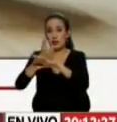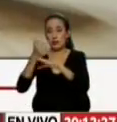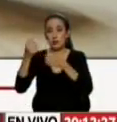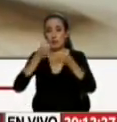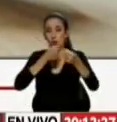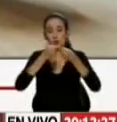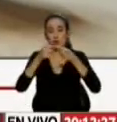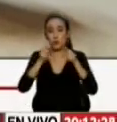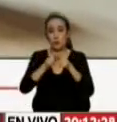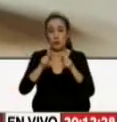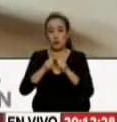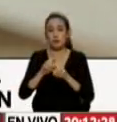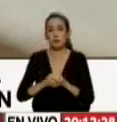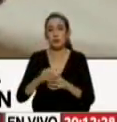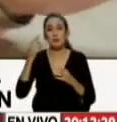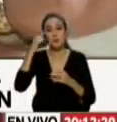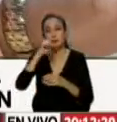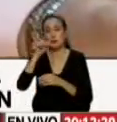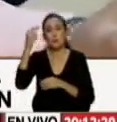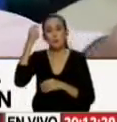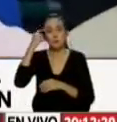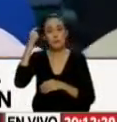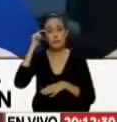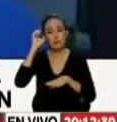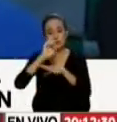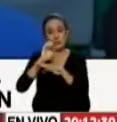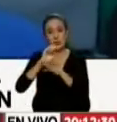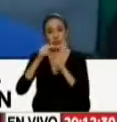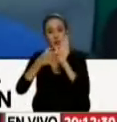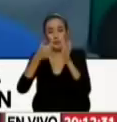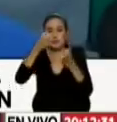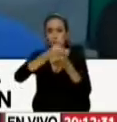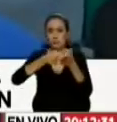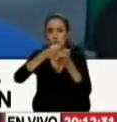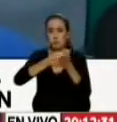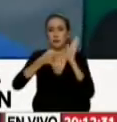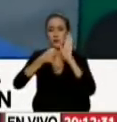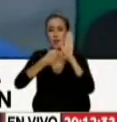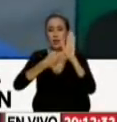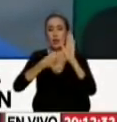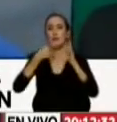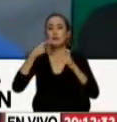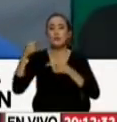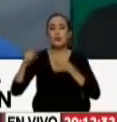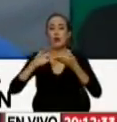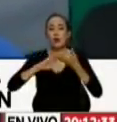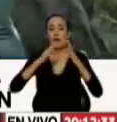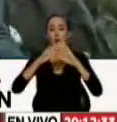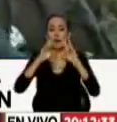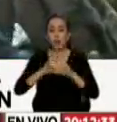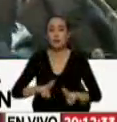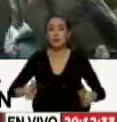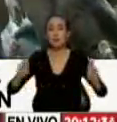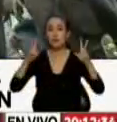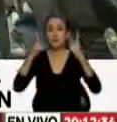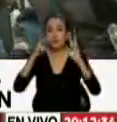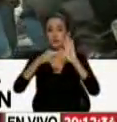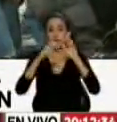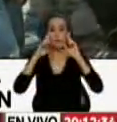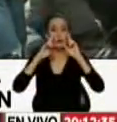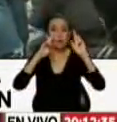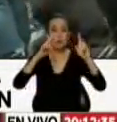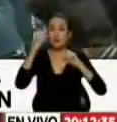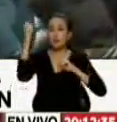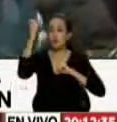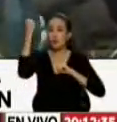Haya. Por ello cree que Ecuador deberá argumentar en su apelación la existencia de una declaración de las Naciones Unidas que reconoce los